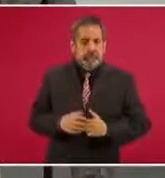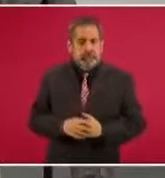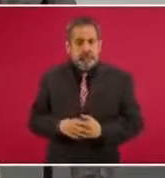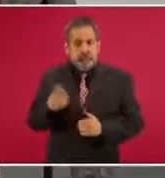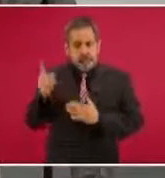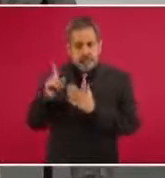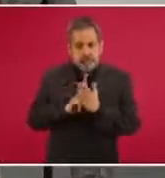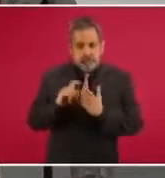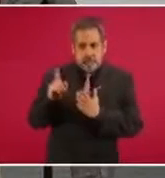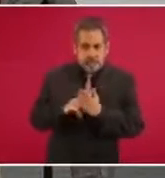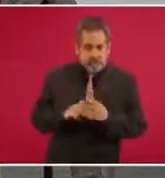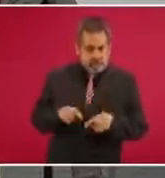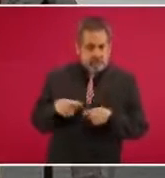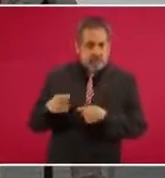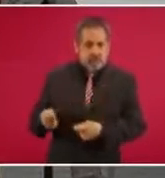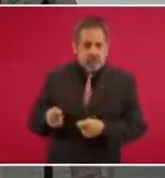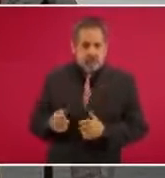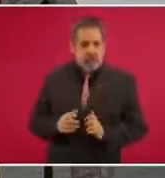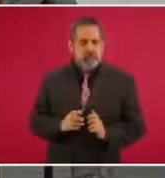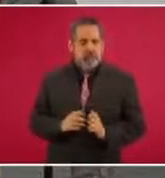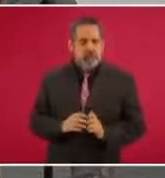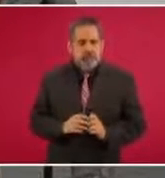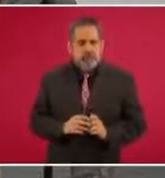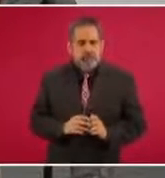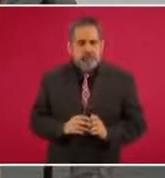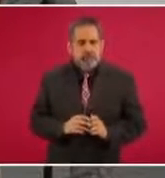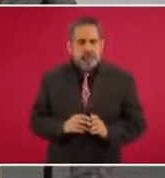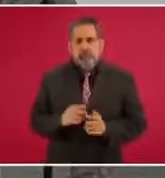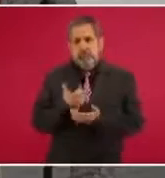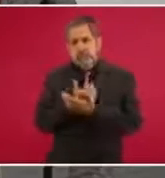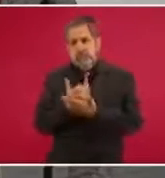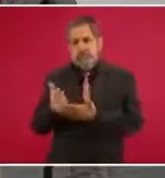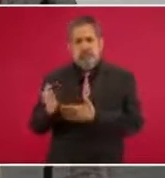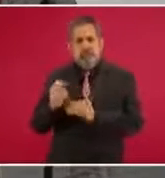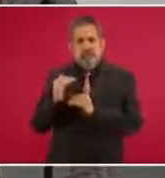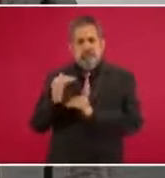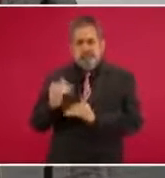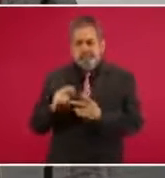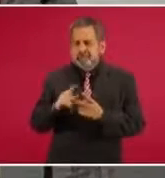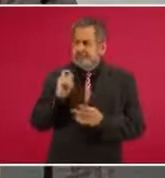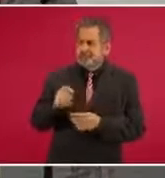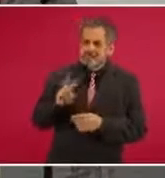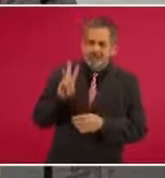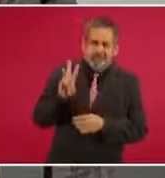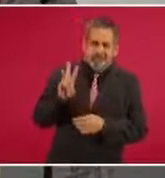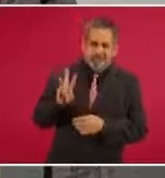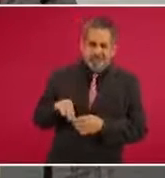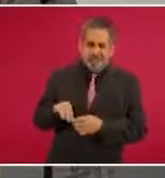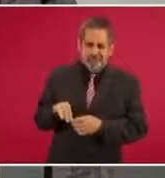mensuales y el salario mínimo son 3000